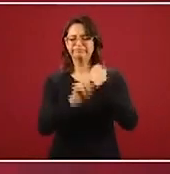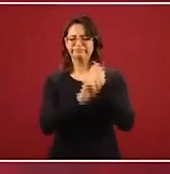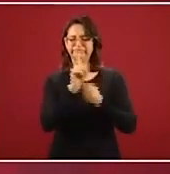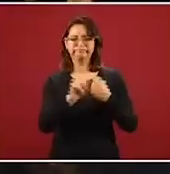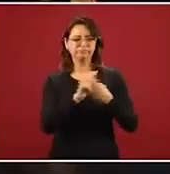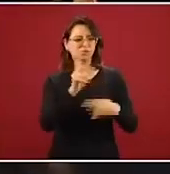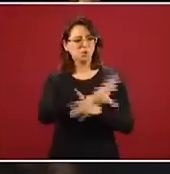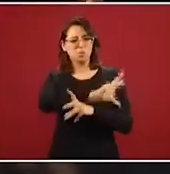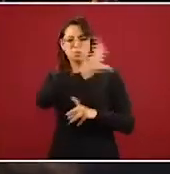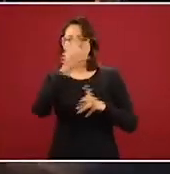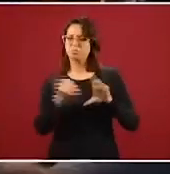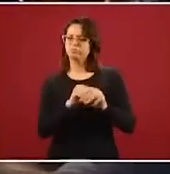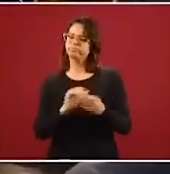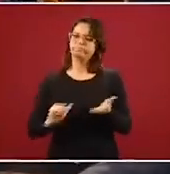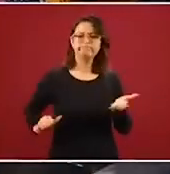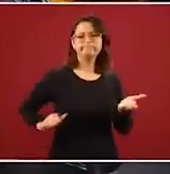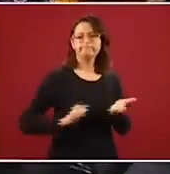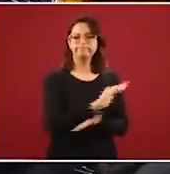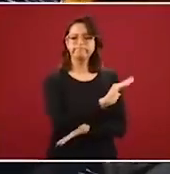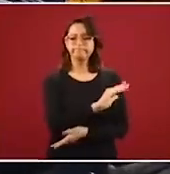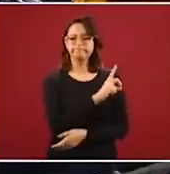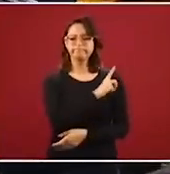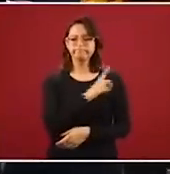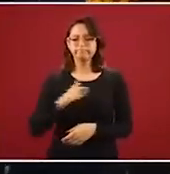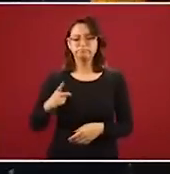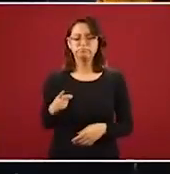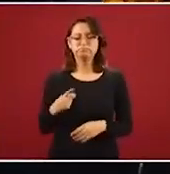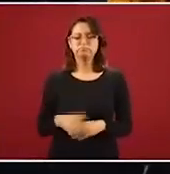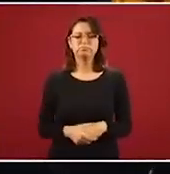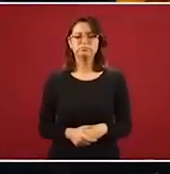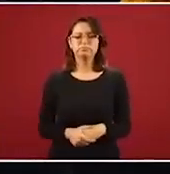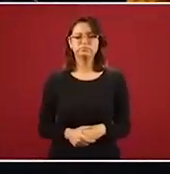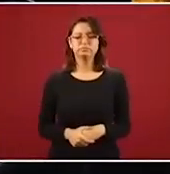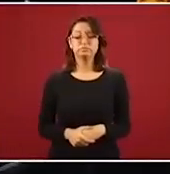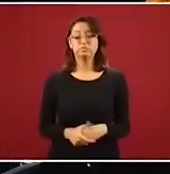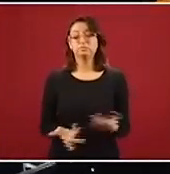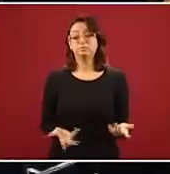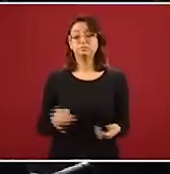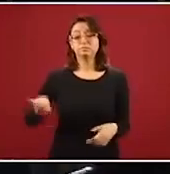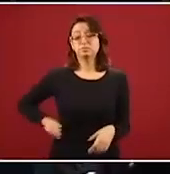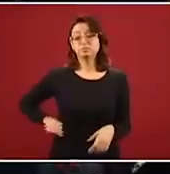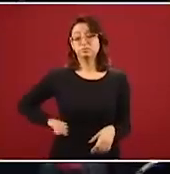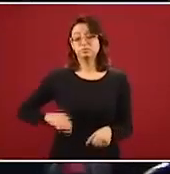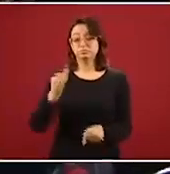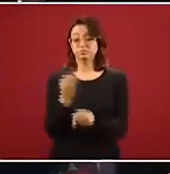Por eso es interesante también el tiempo que estamos viviendo.